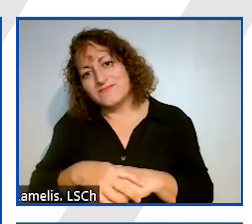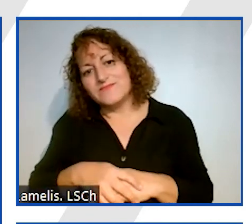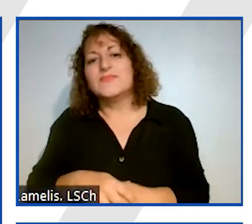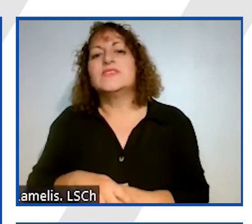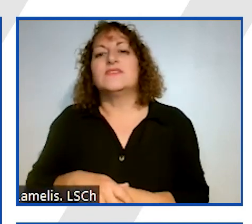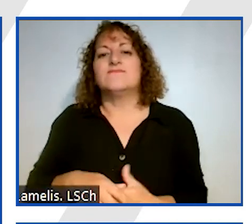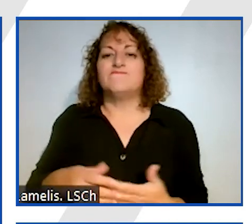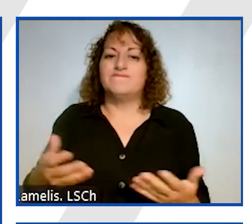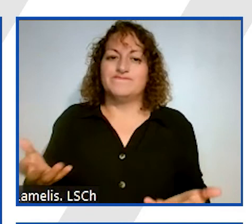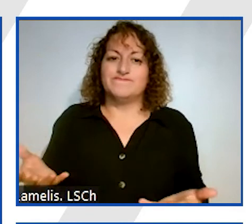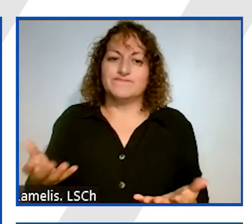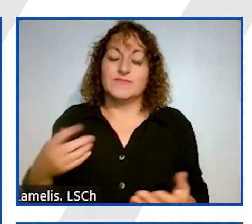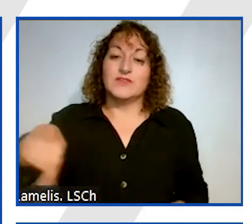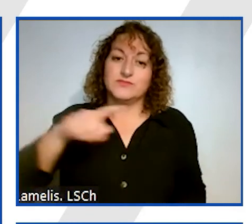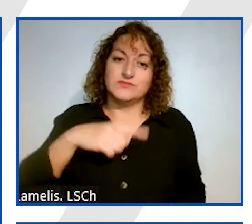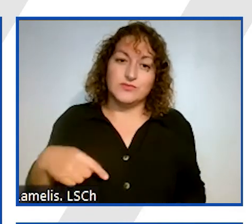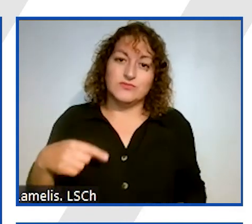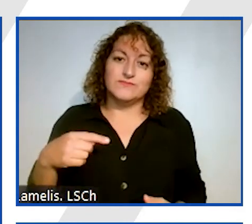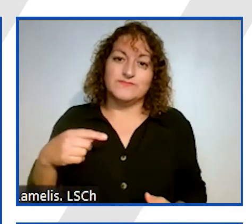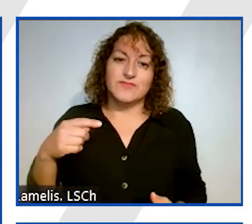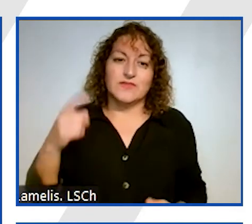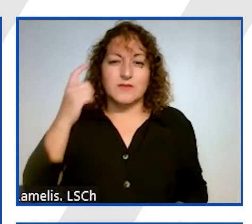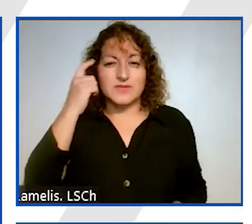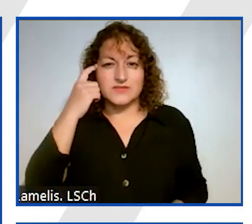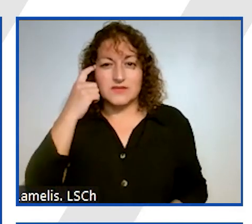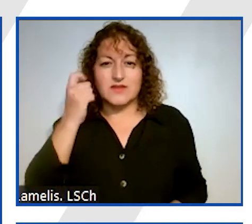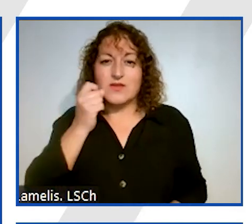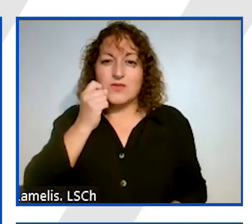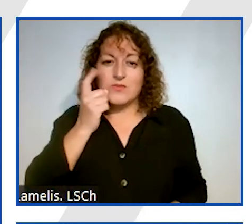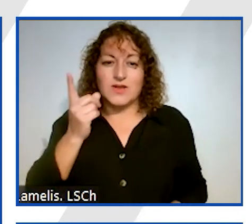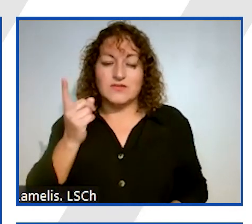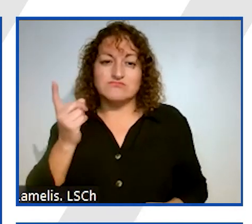Y básicamente tenemos que decir cuál de